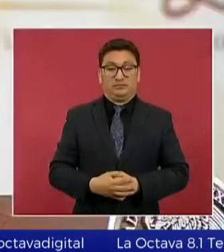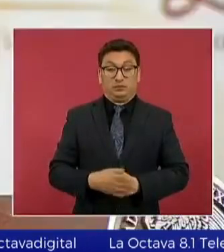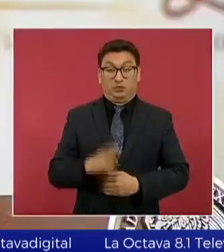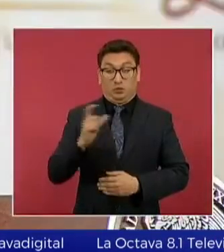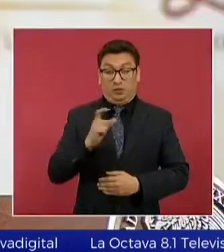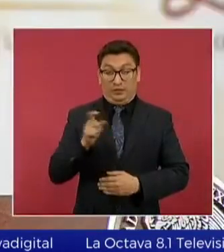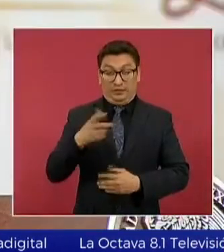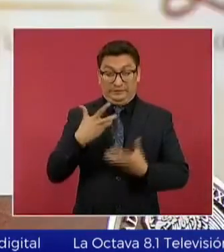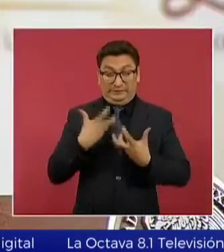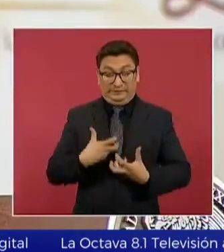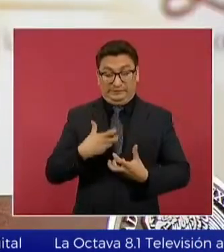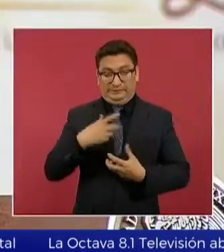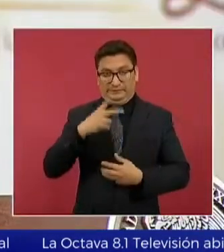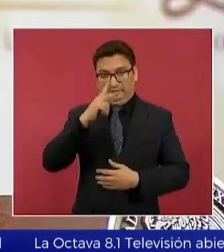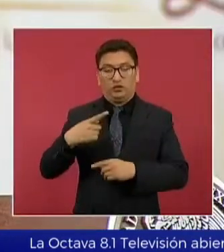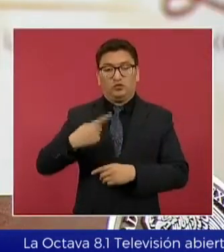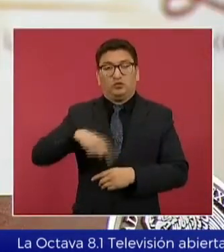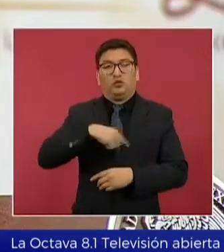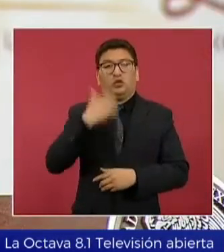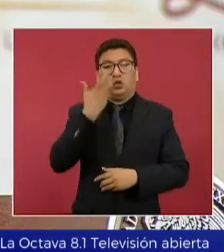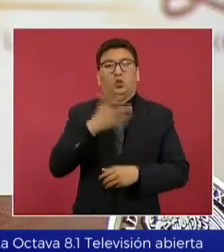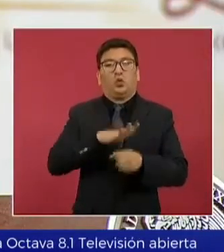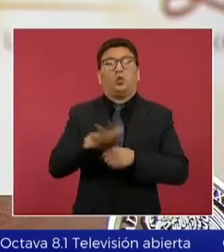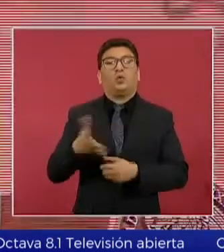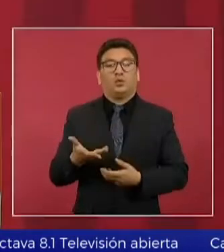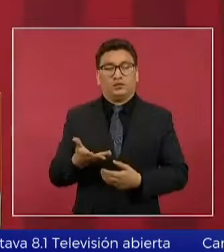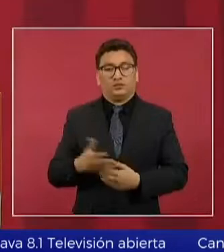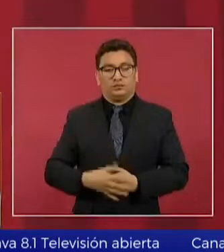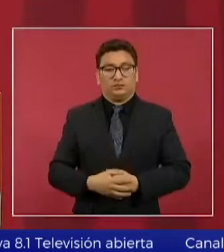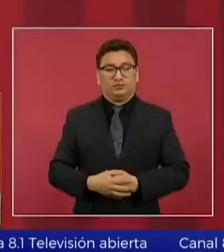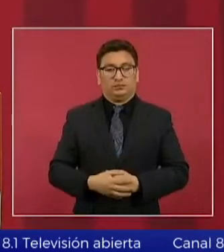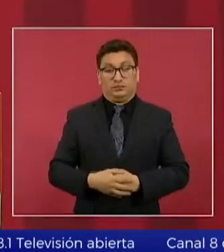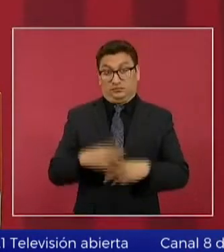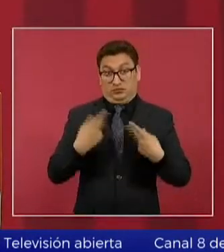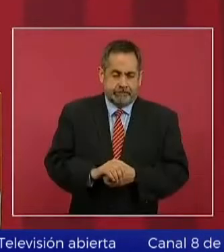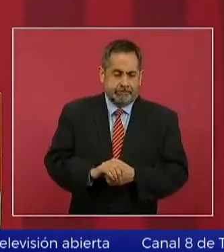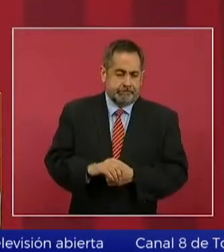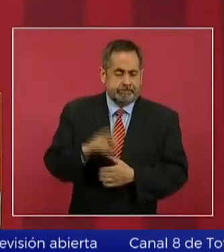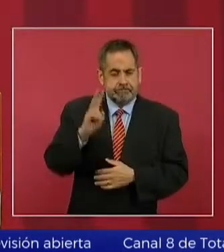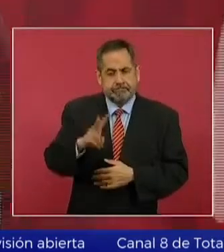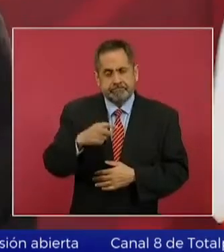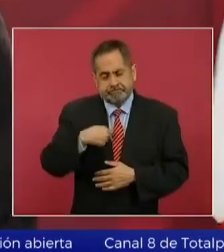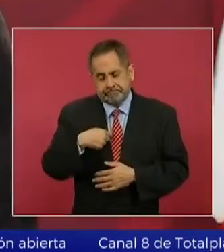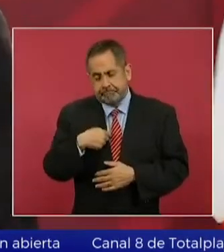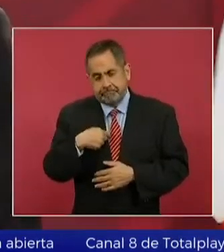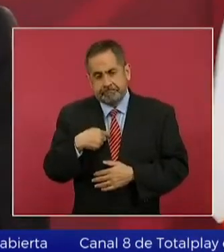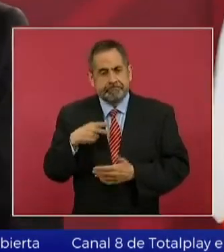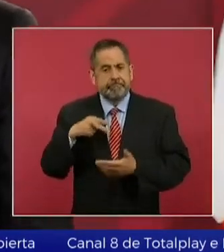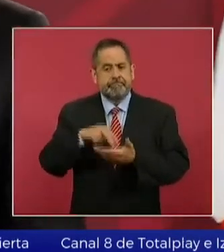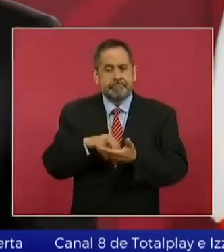una desgracia, lo que uno quiere es que no haya muertos. Estoy